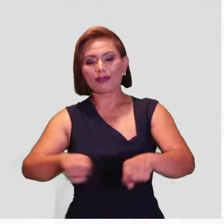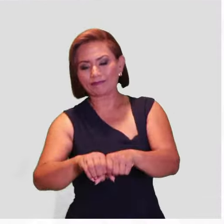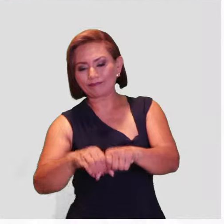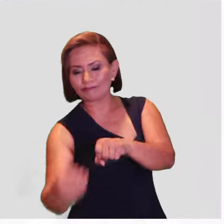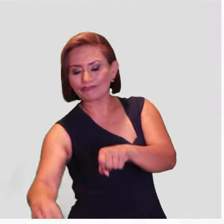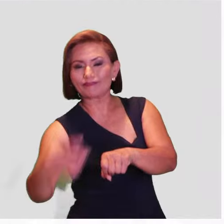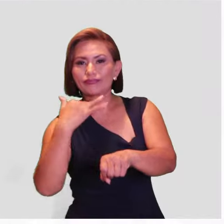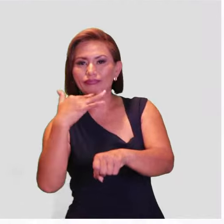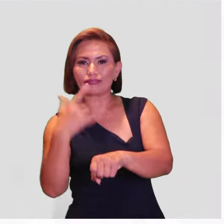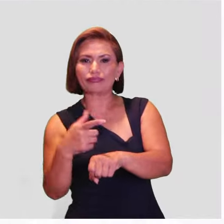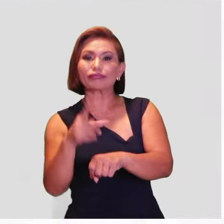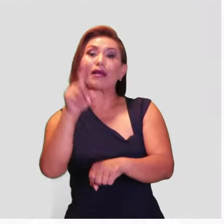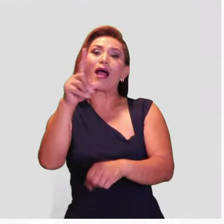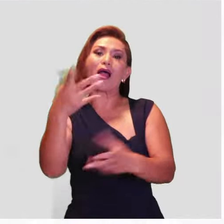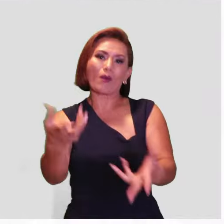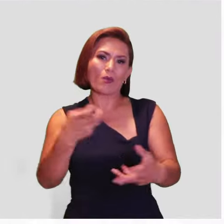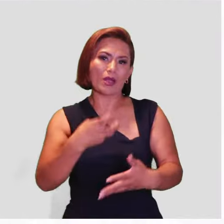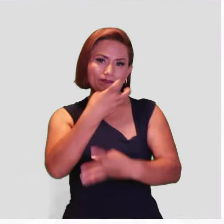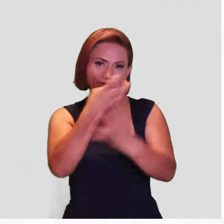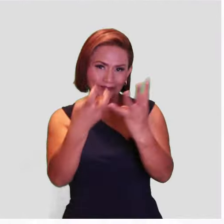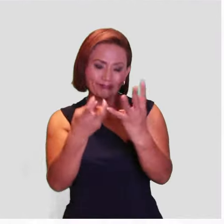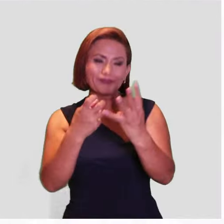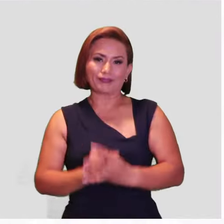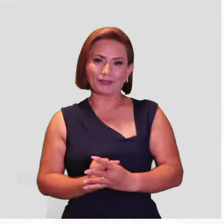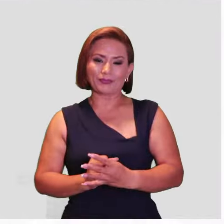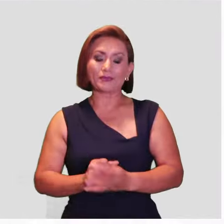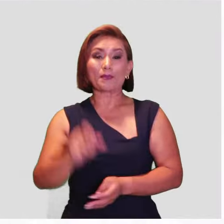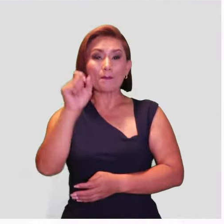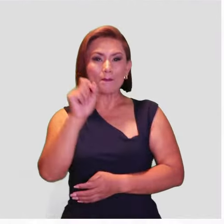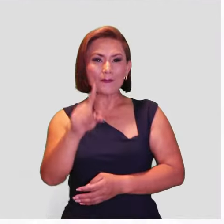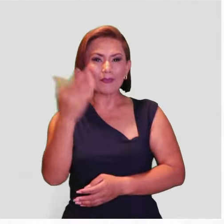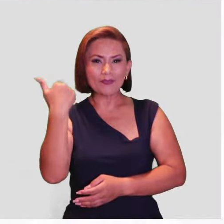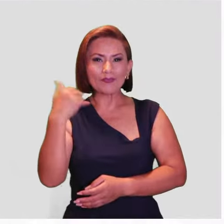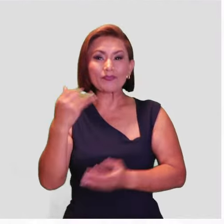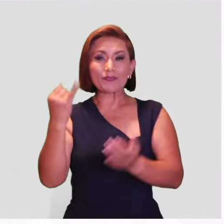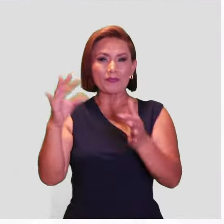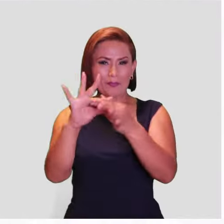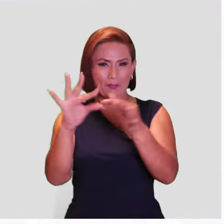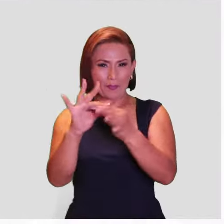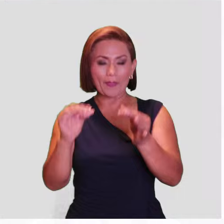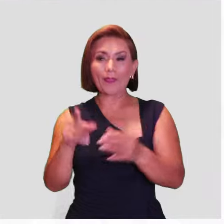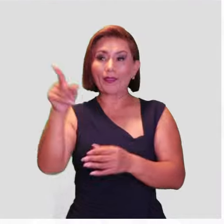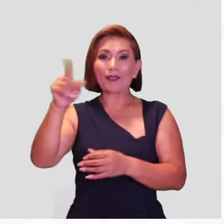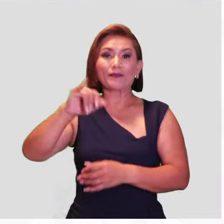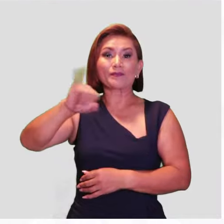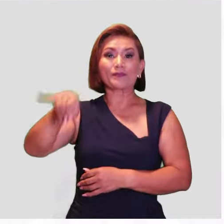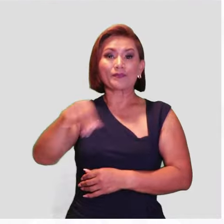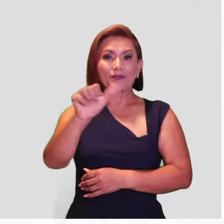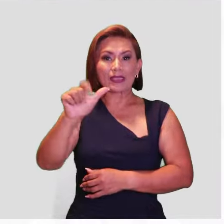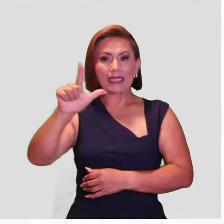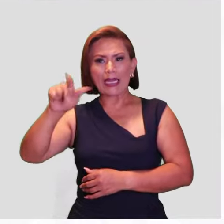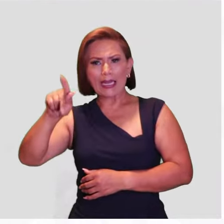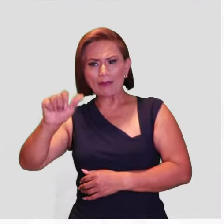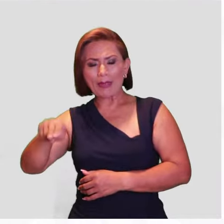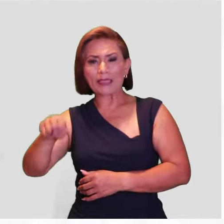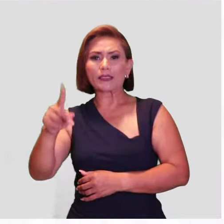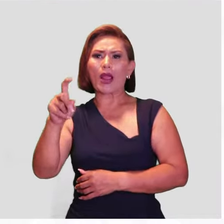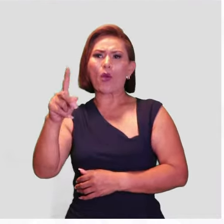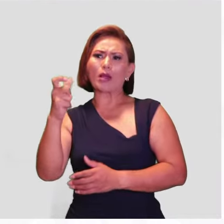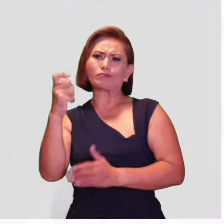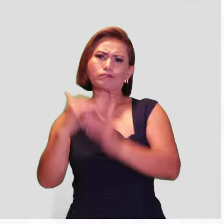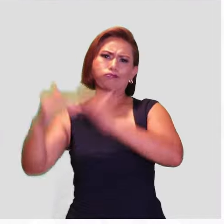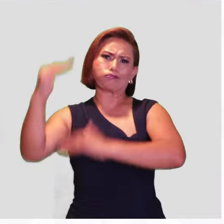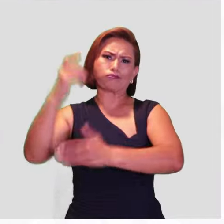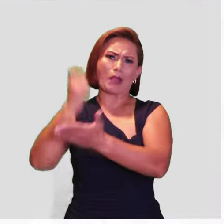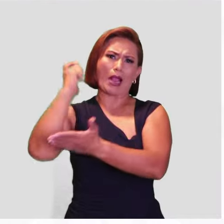agua. Yo decía acerca de que las tarifas en Japan las aumentaron mucho, me dicen que tienen problemas en ese